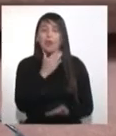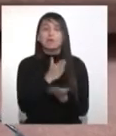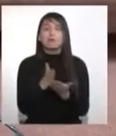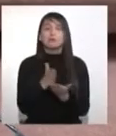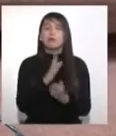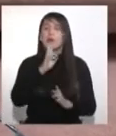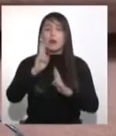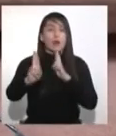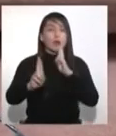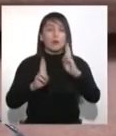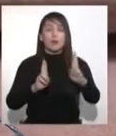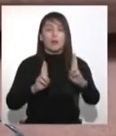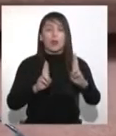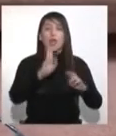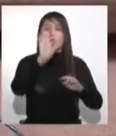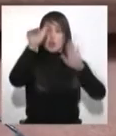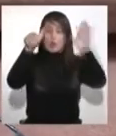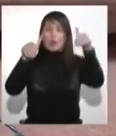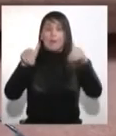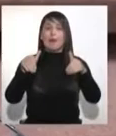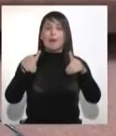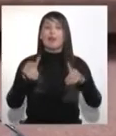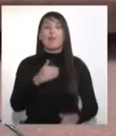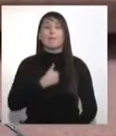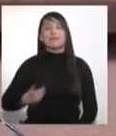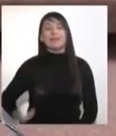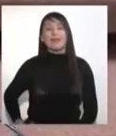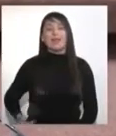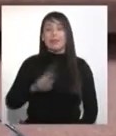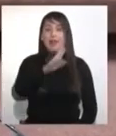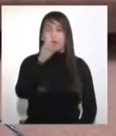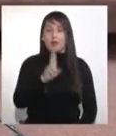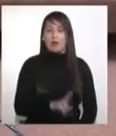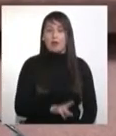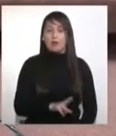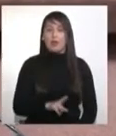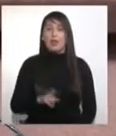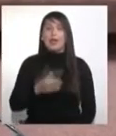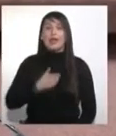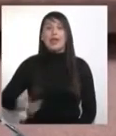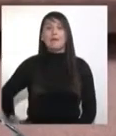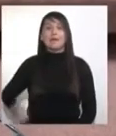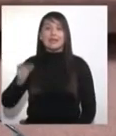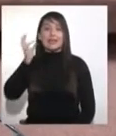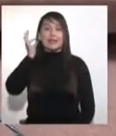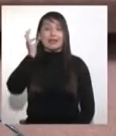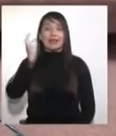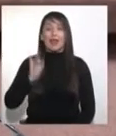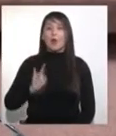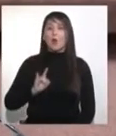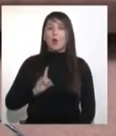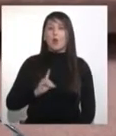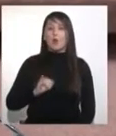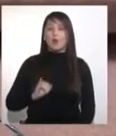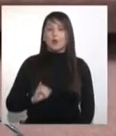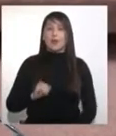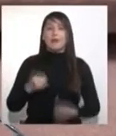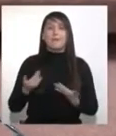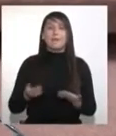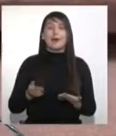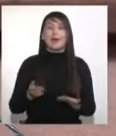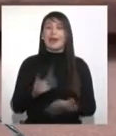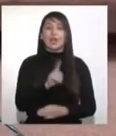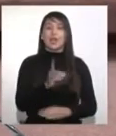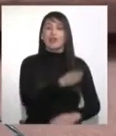Y hago un llamado al presidente de la República y a la presidenta de la UDI para que no vayan